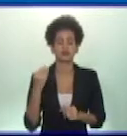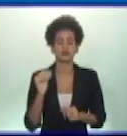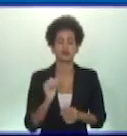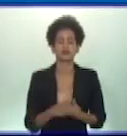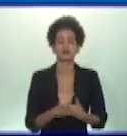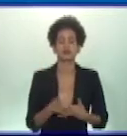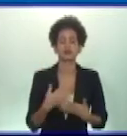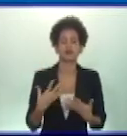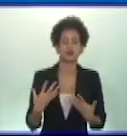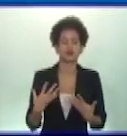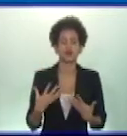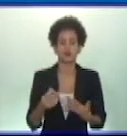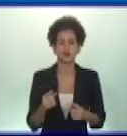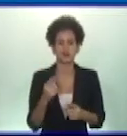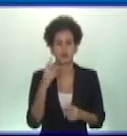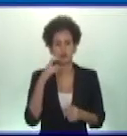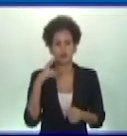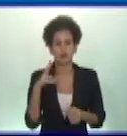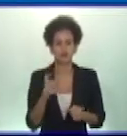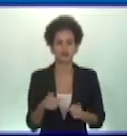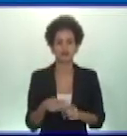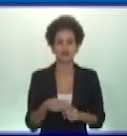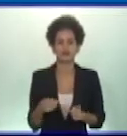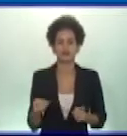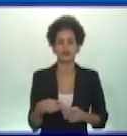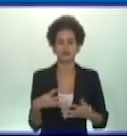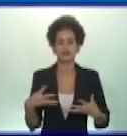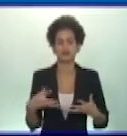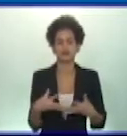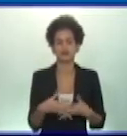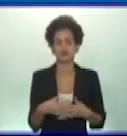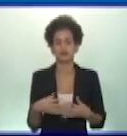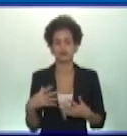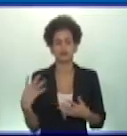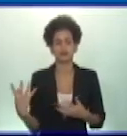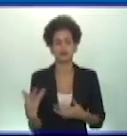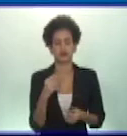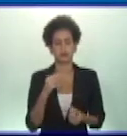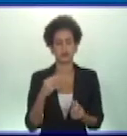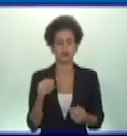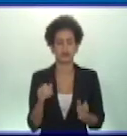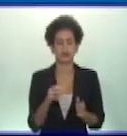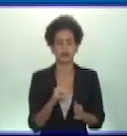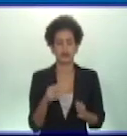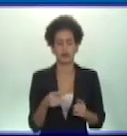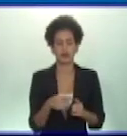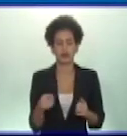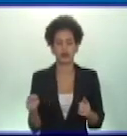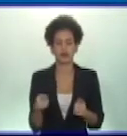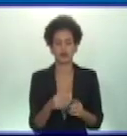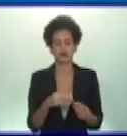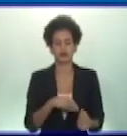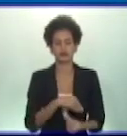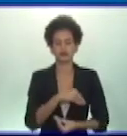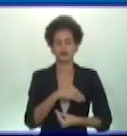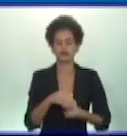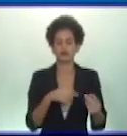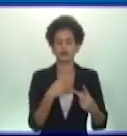medio, donde tendrás que medir, convertir y para solucionar ejercicios con textos y